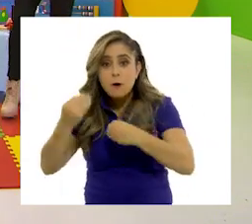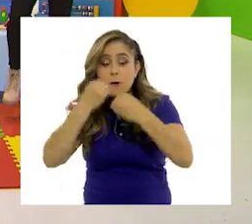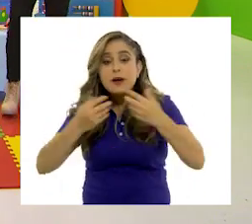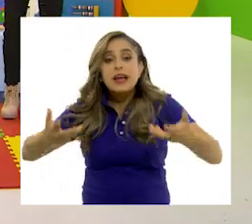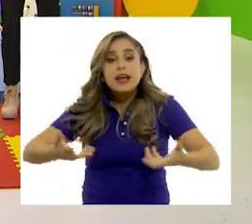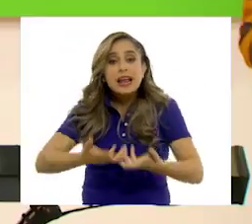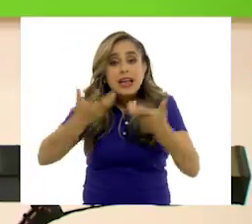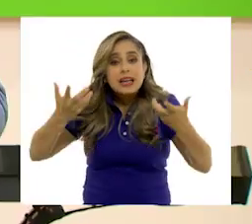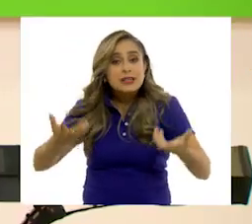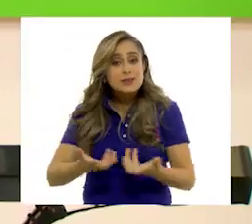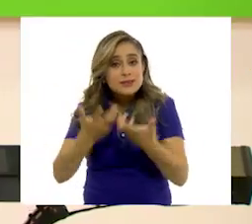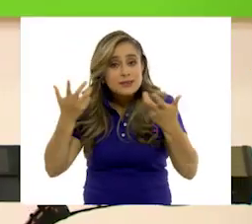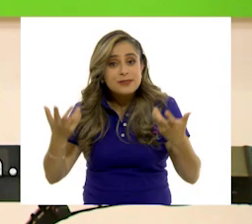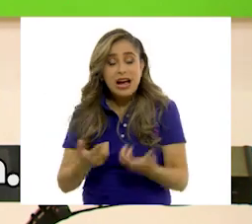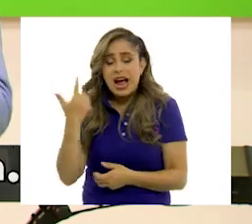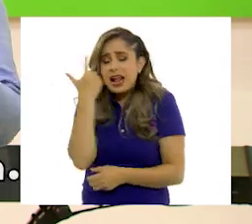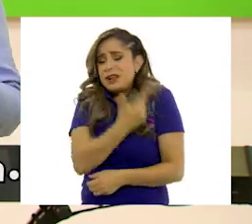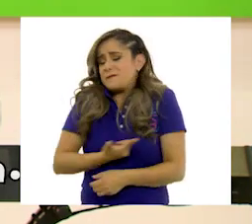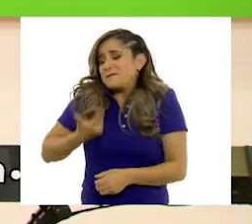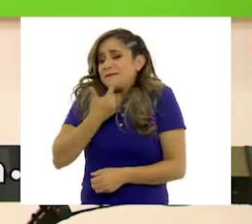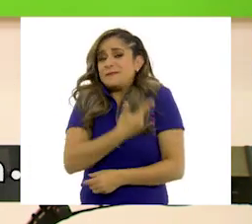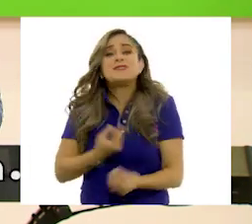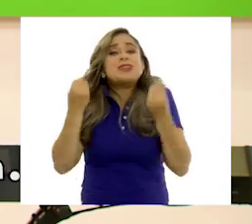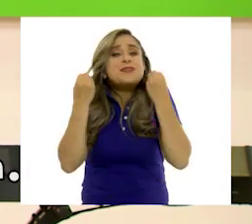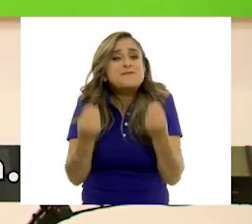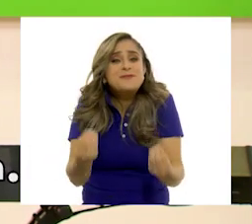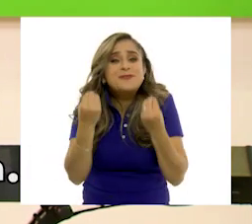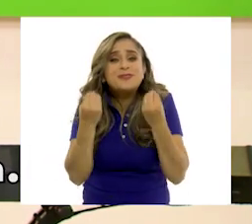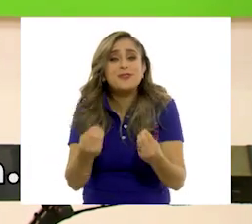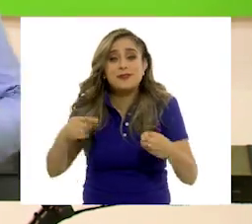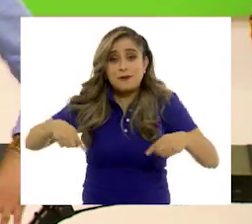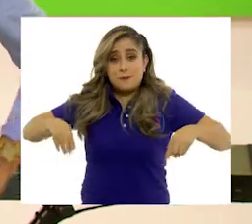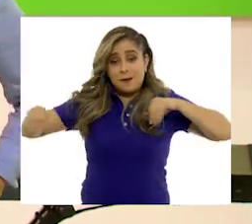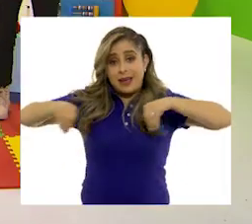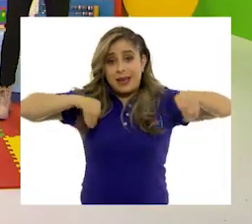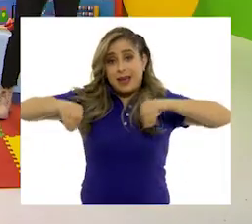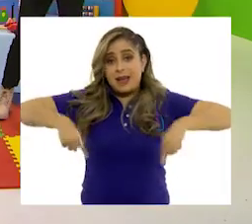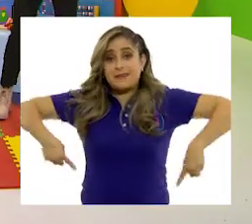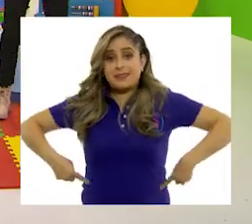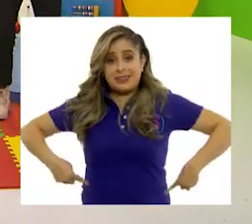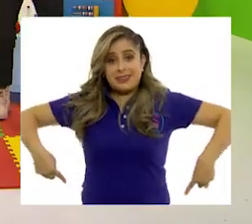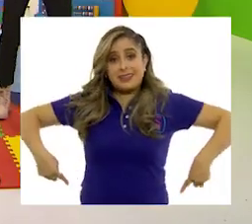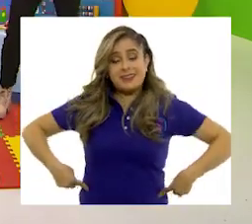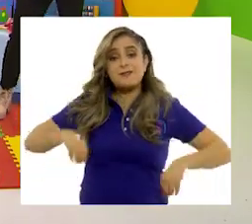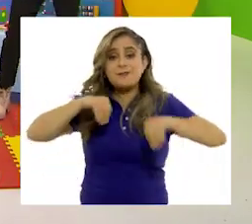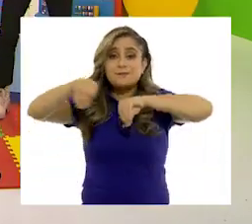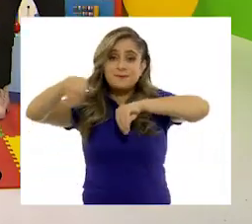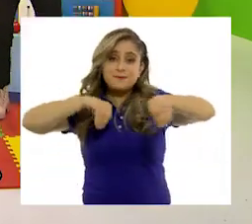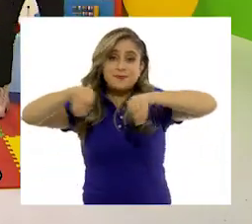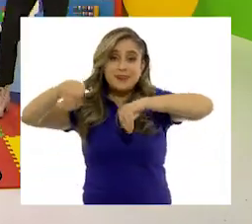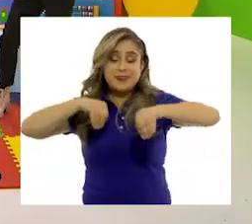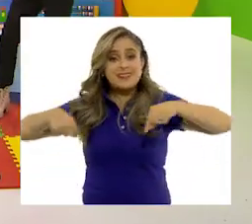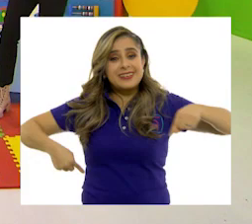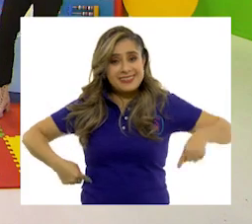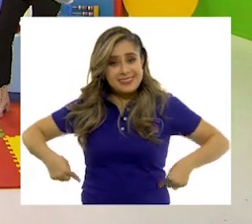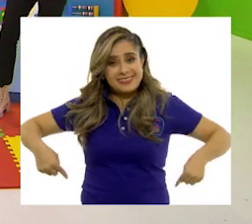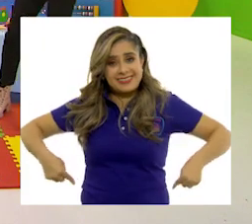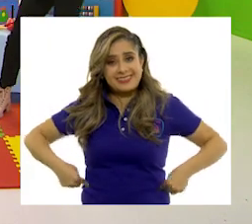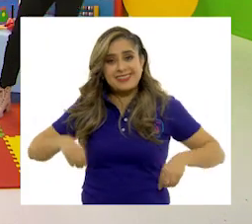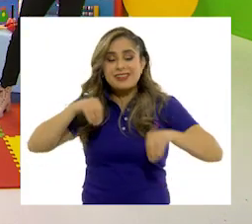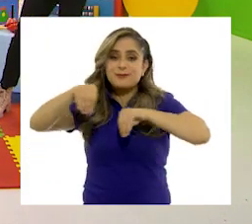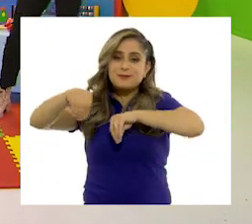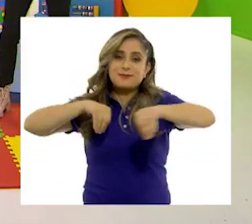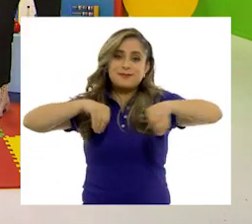lechuga y le gusta tanto que mueve la cintura. Así, así, así, la cintura mueve